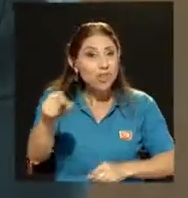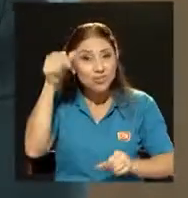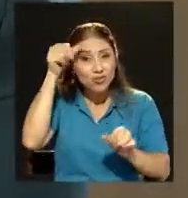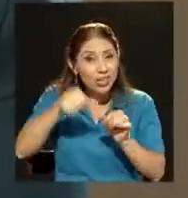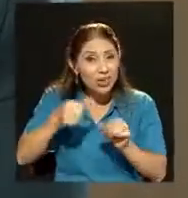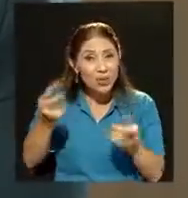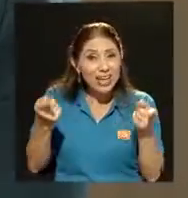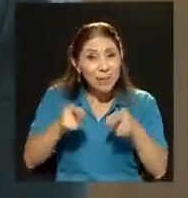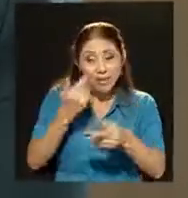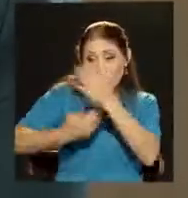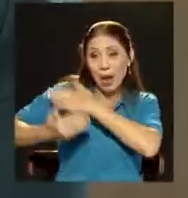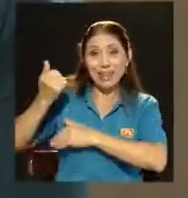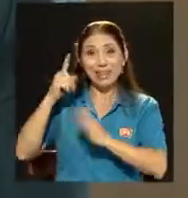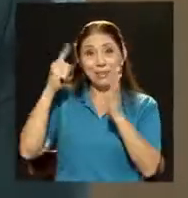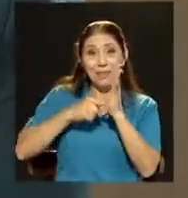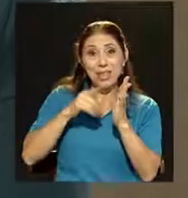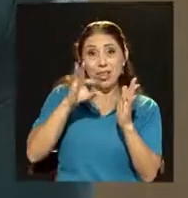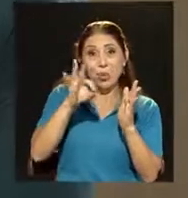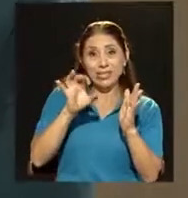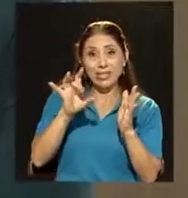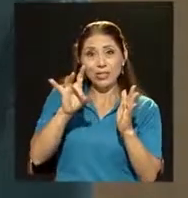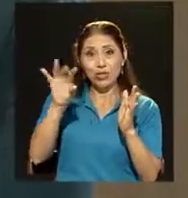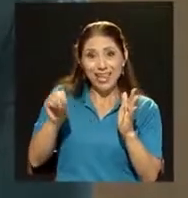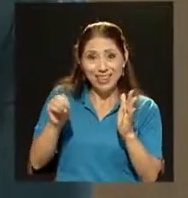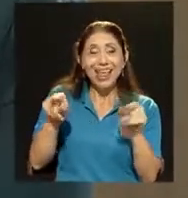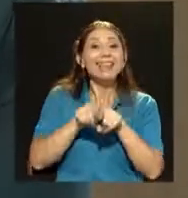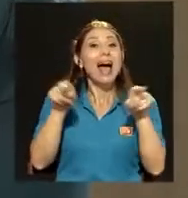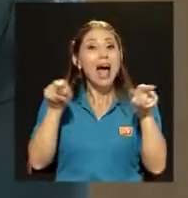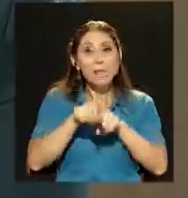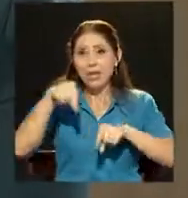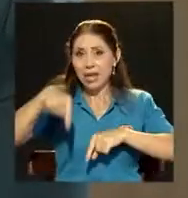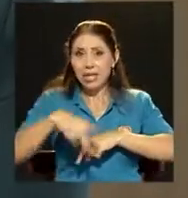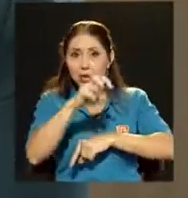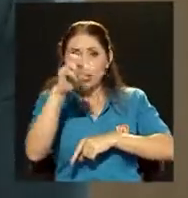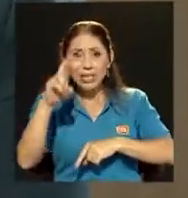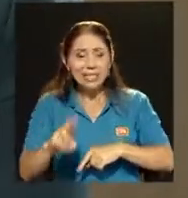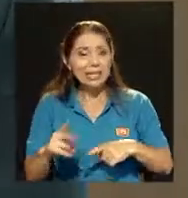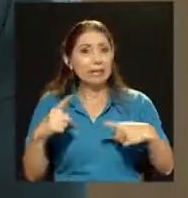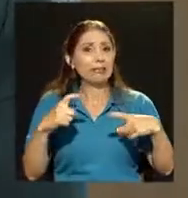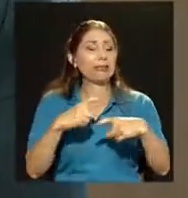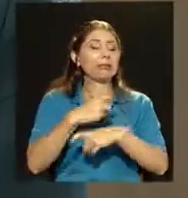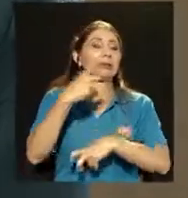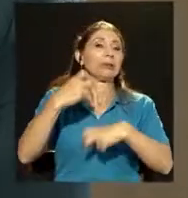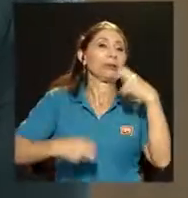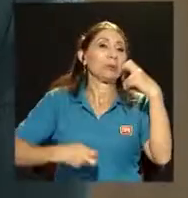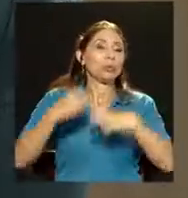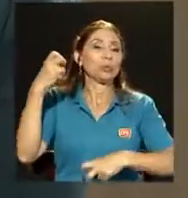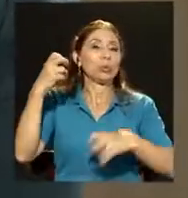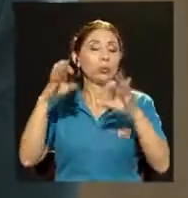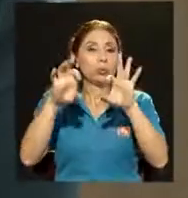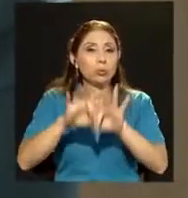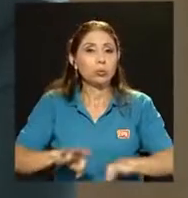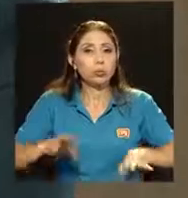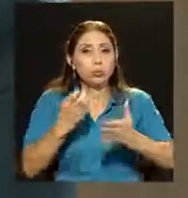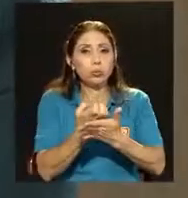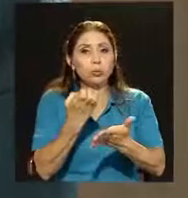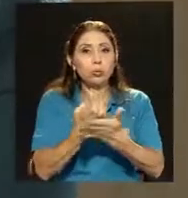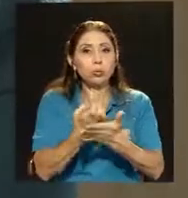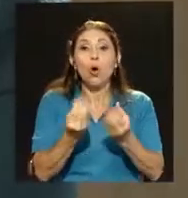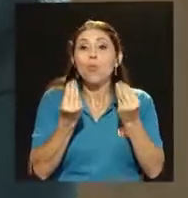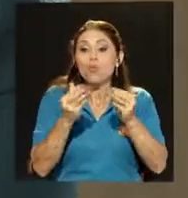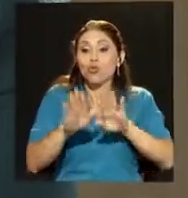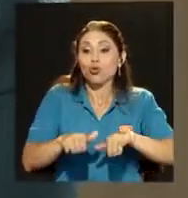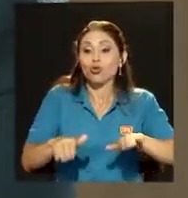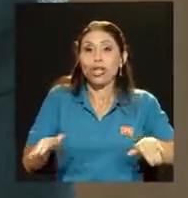los 80, cuando el país también tuvo una crisis importante en donde muchos de nuestros jóvenes y niños dejaron de asistir